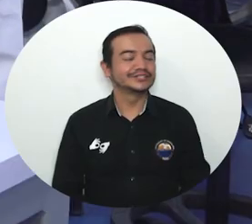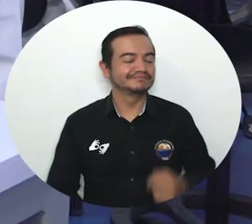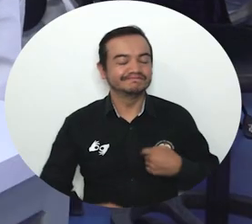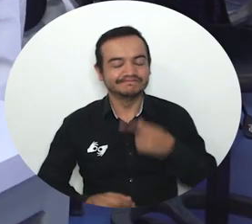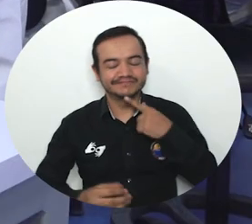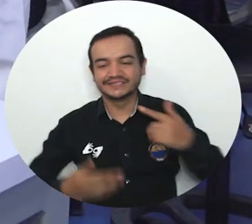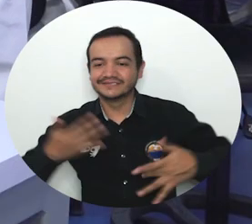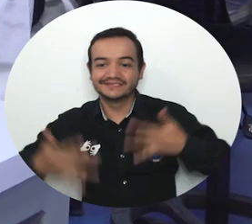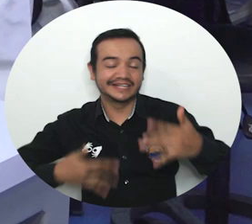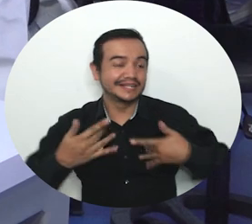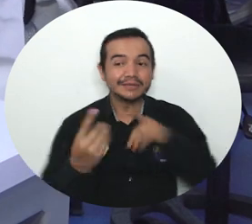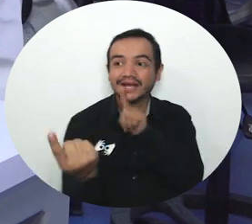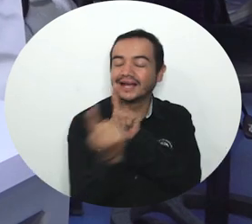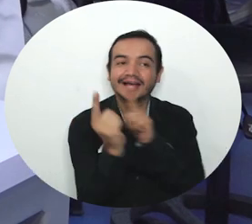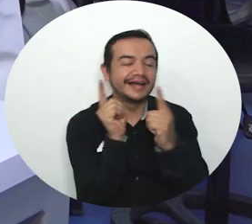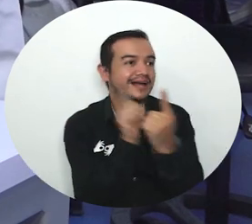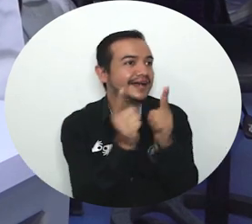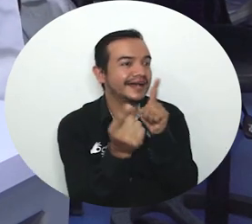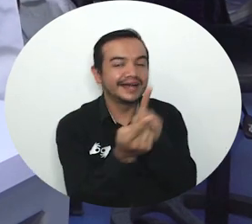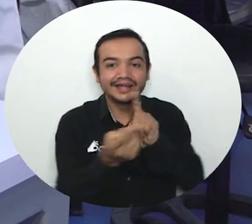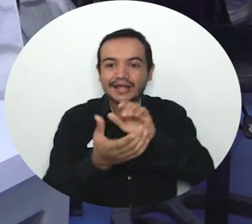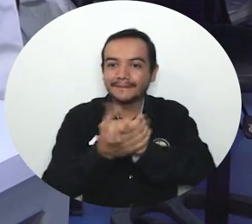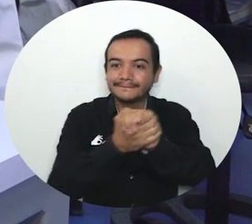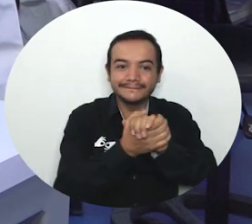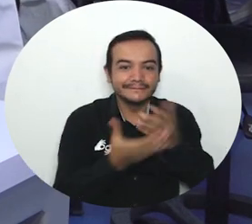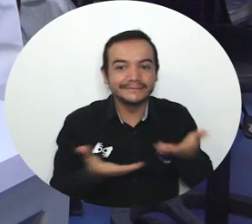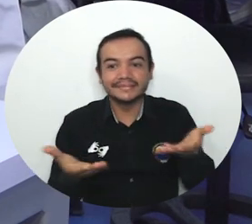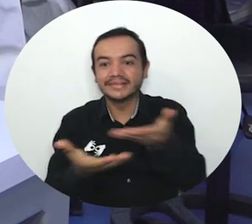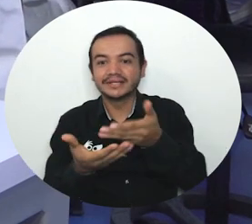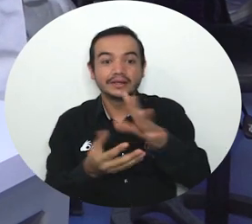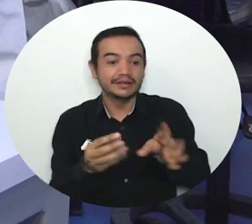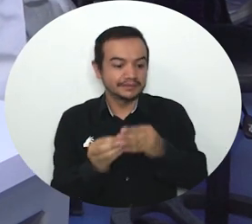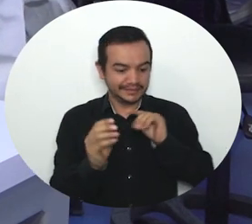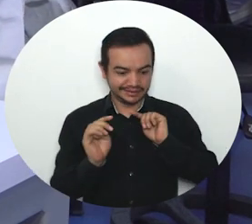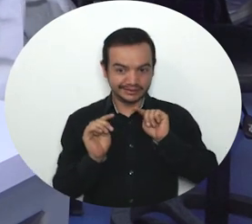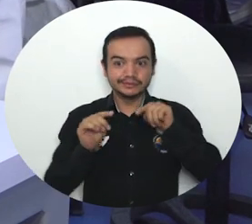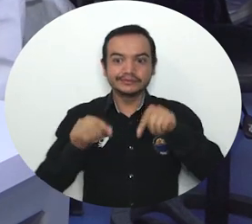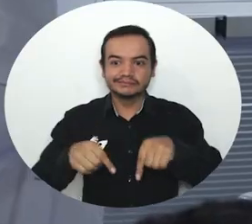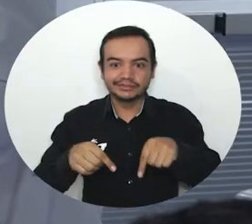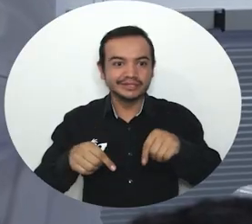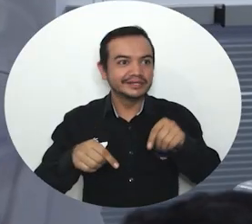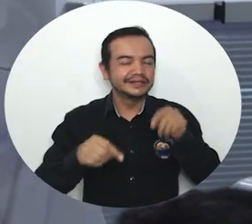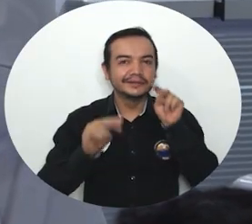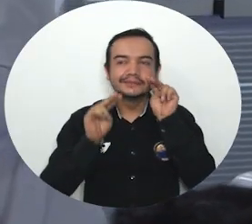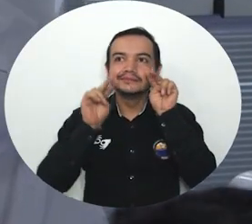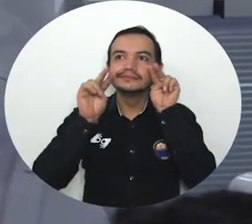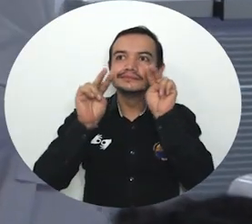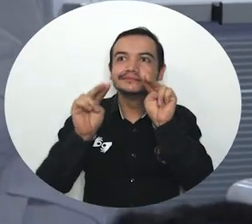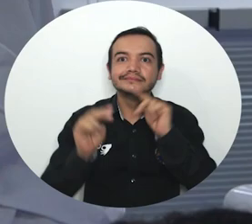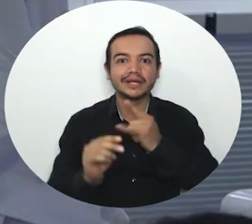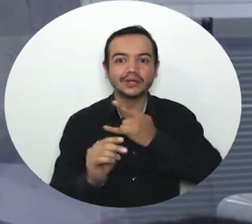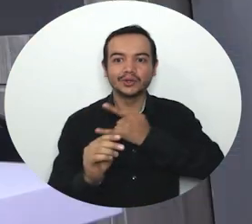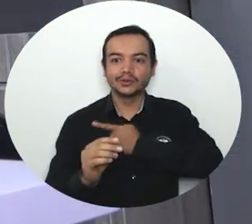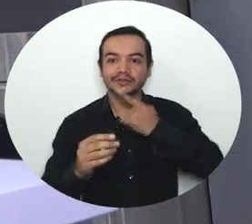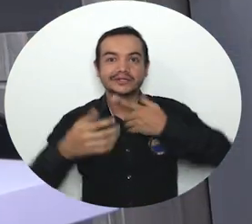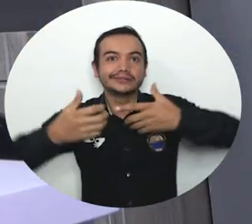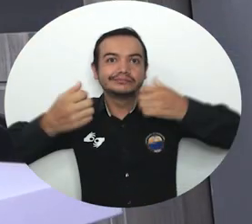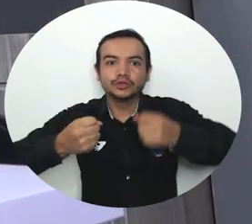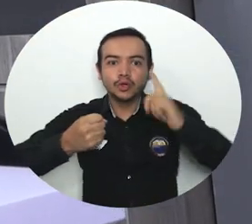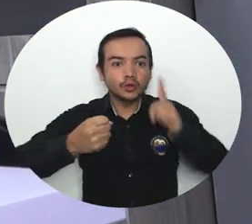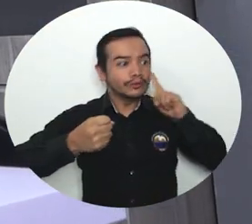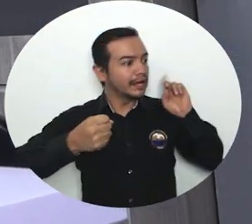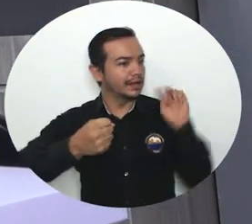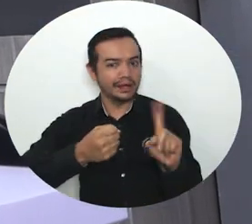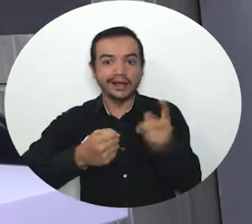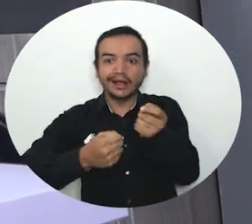Muy feliz de volver a ver a mis amigos, de estar nuevamente acá viendo la universidad porque ya habían pasado